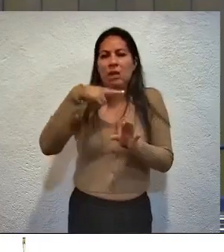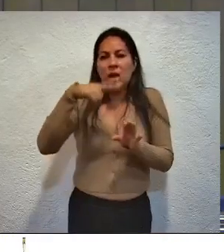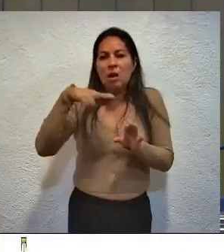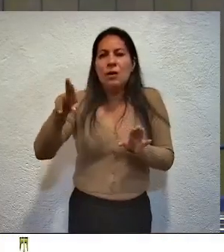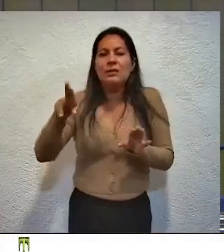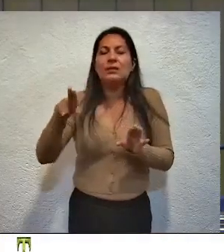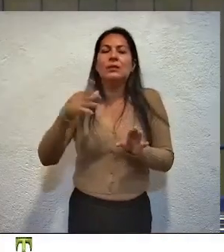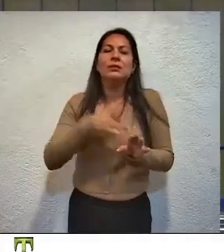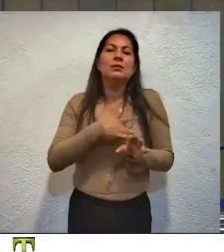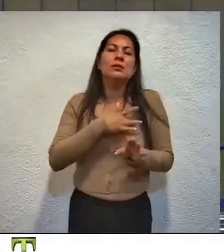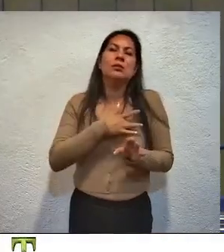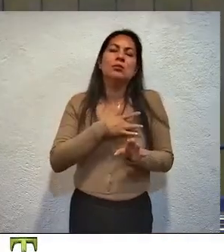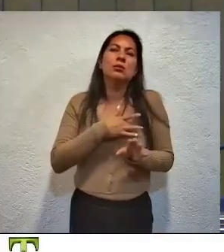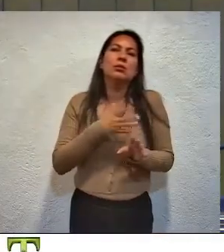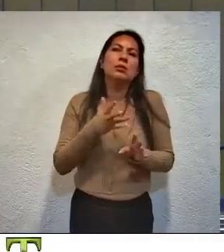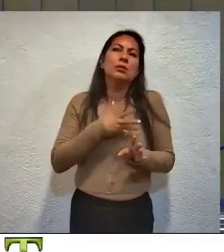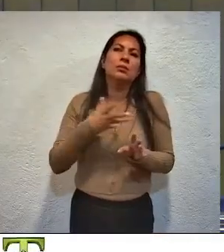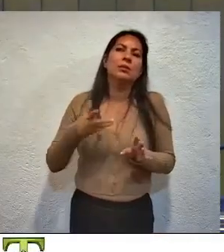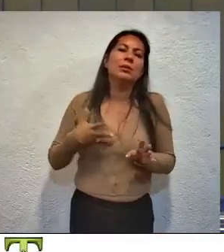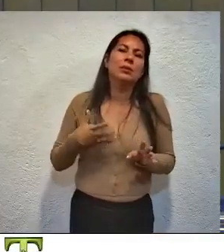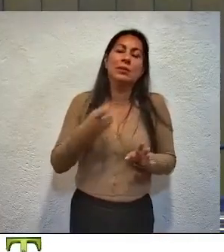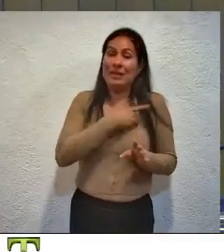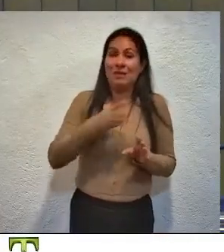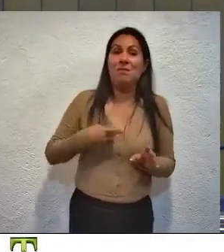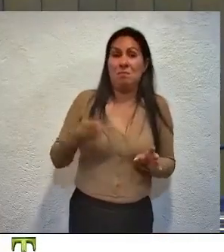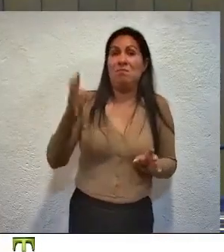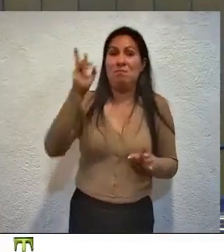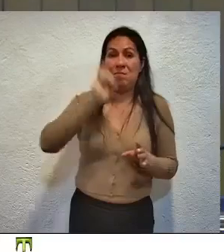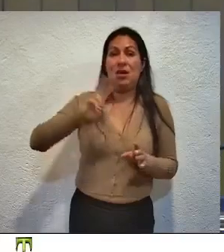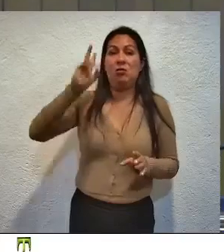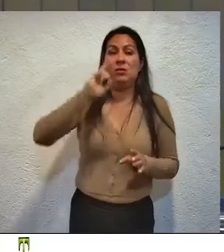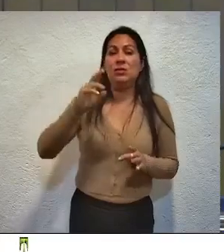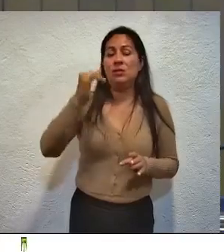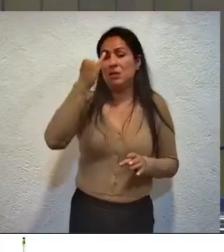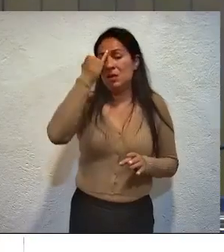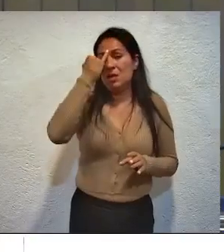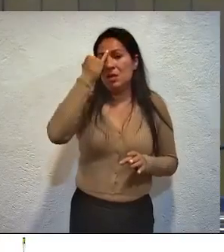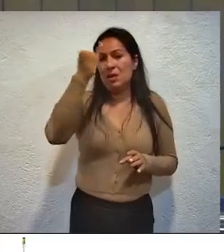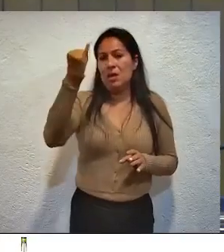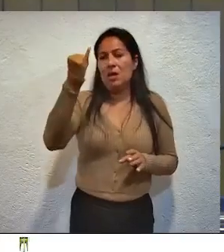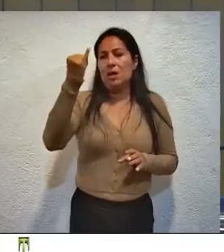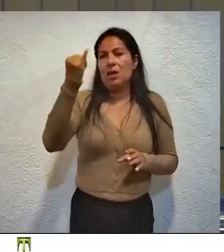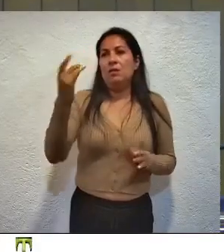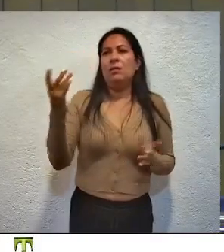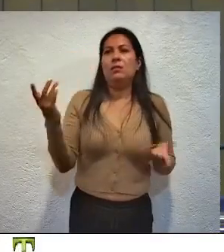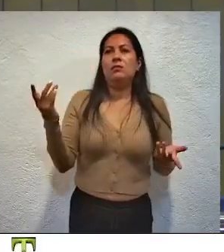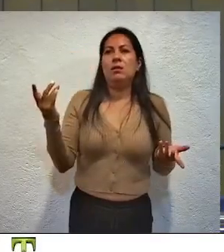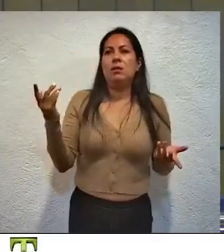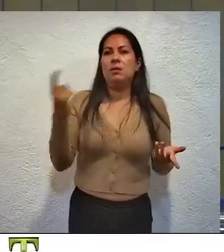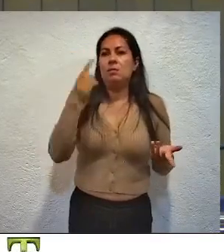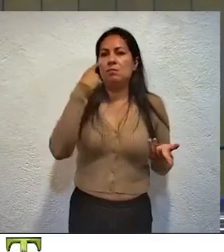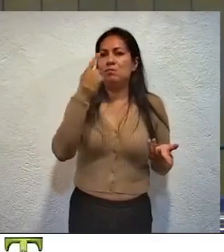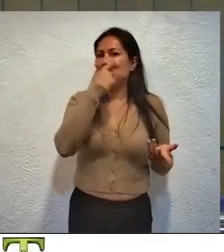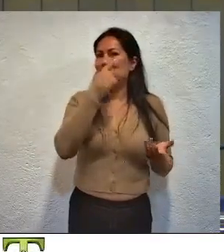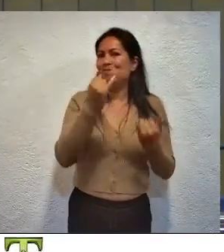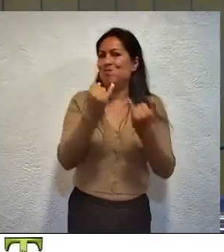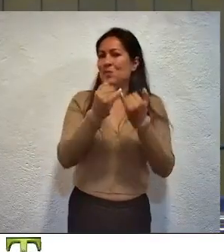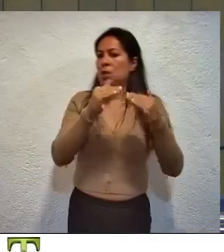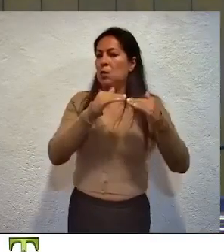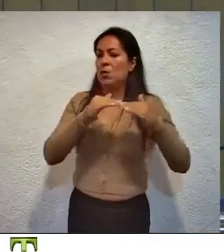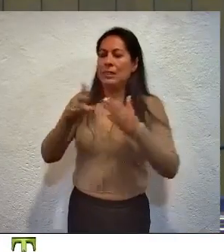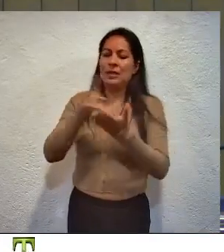Me parece que tendrán que ser valoradas también desde la perspectiva de igualdad, que es un